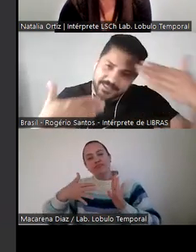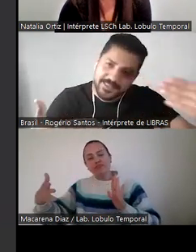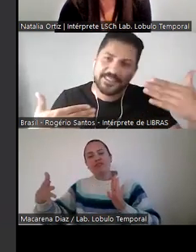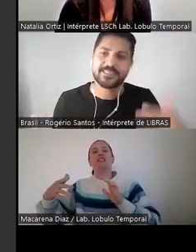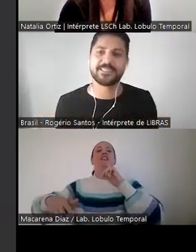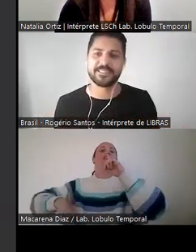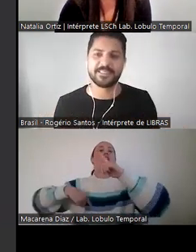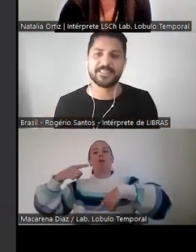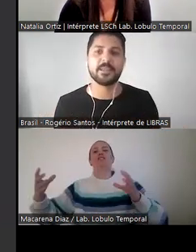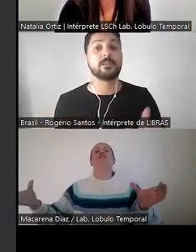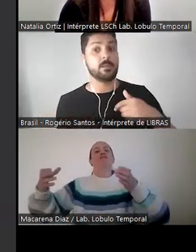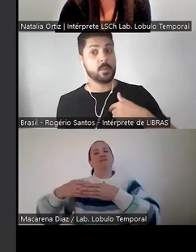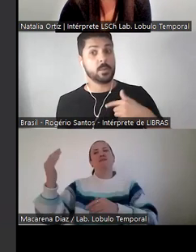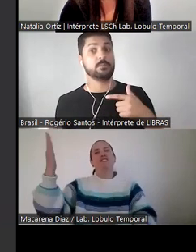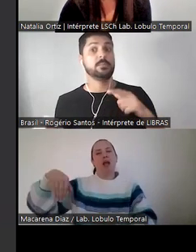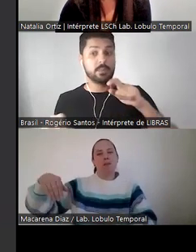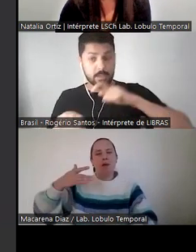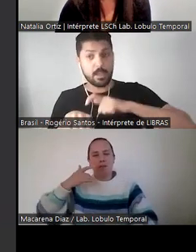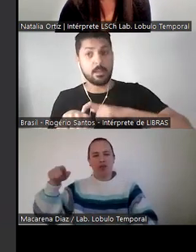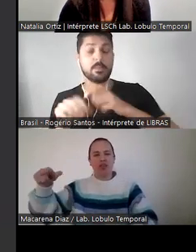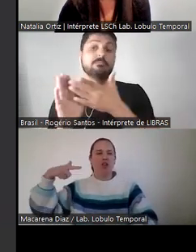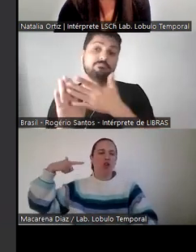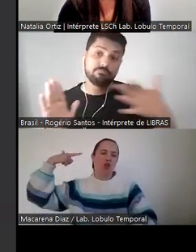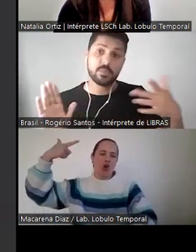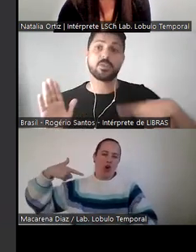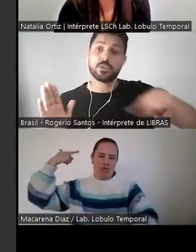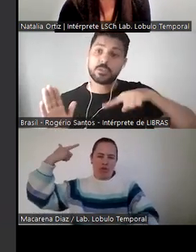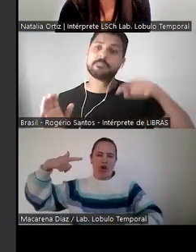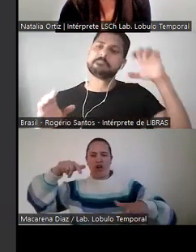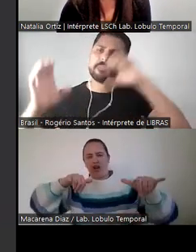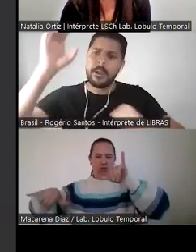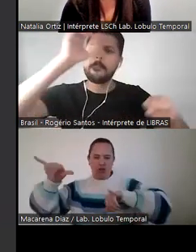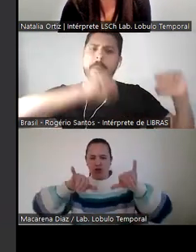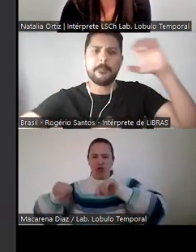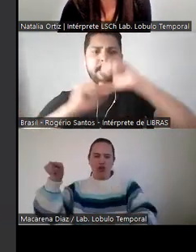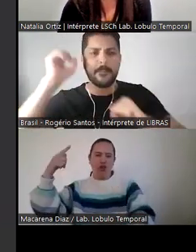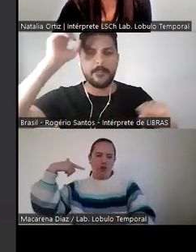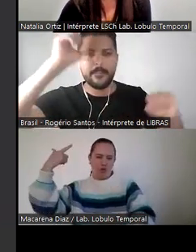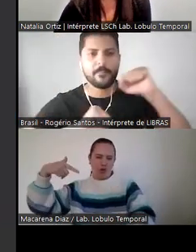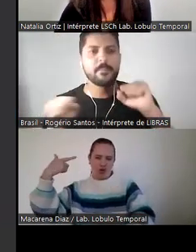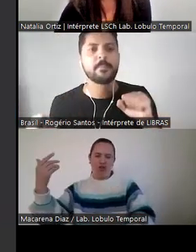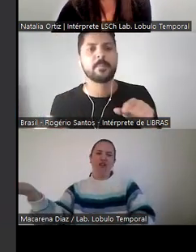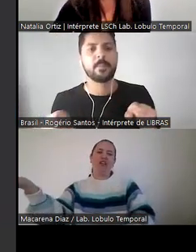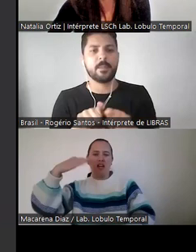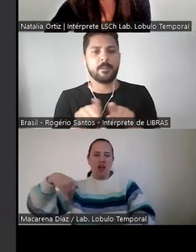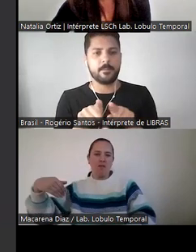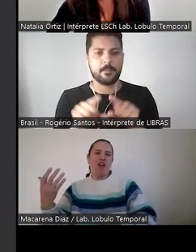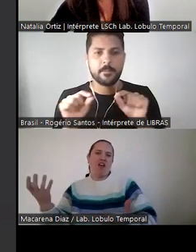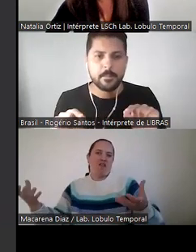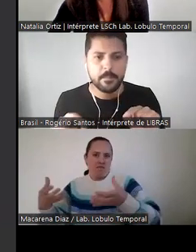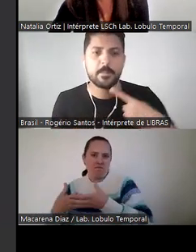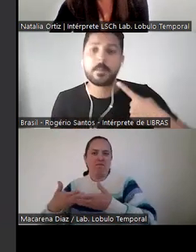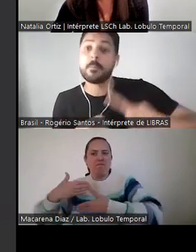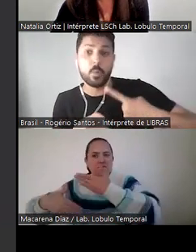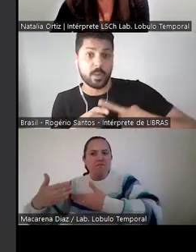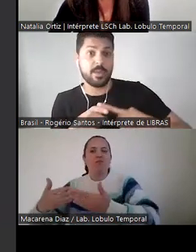estuve presente entonces y tuve la oportunidad de aprender, y después nos llamaron porque los volvimos a llamar porque el laboratorio del